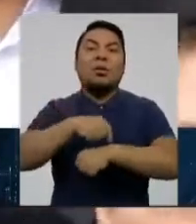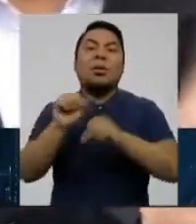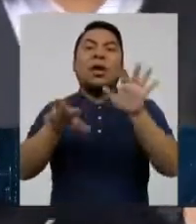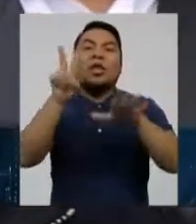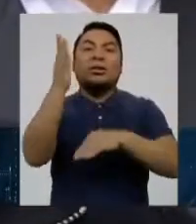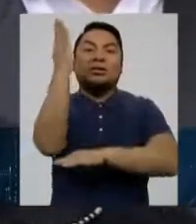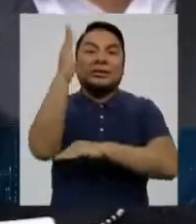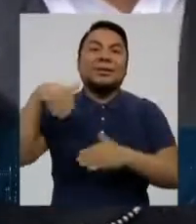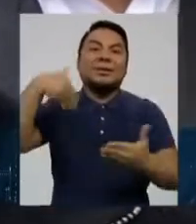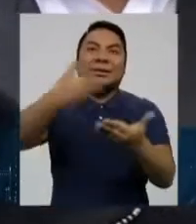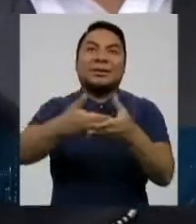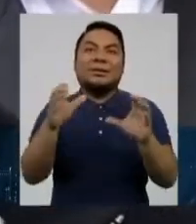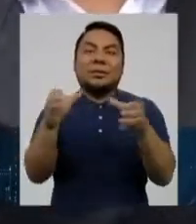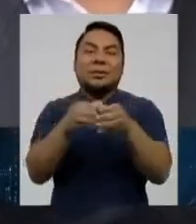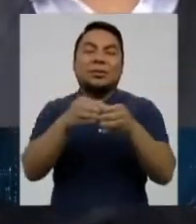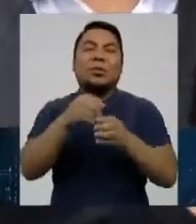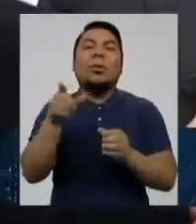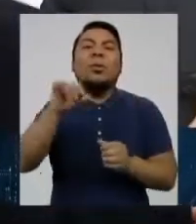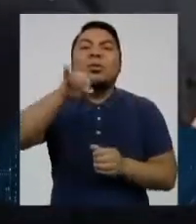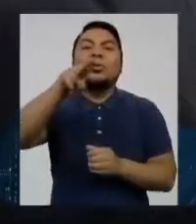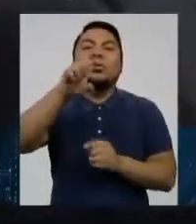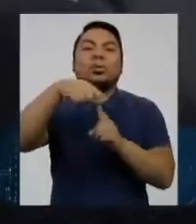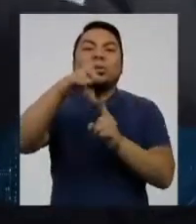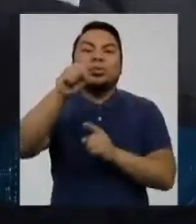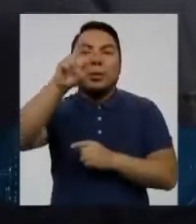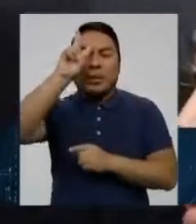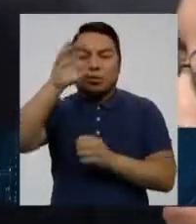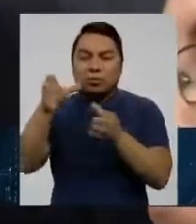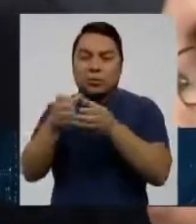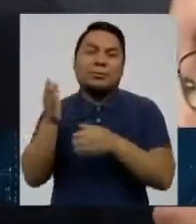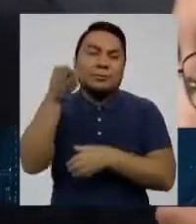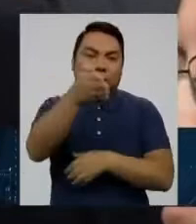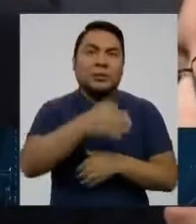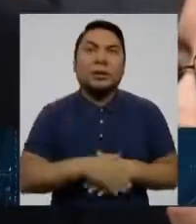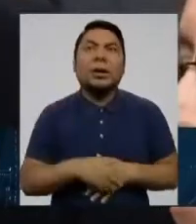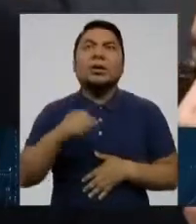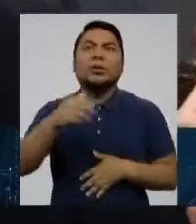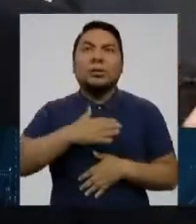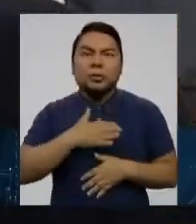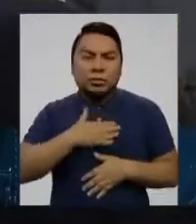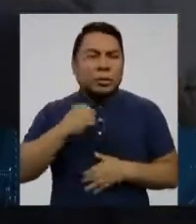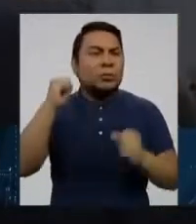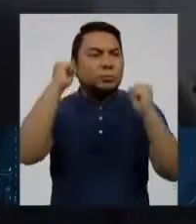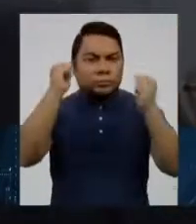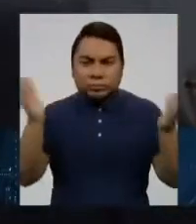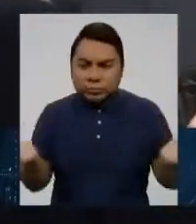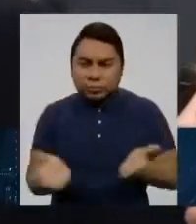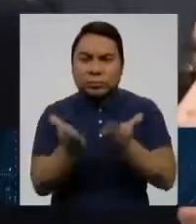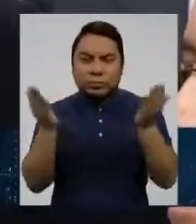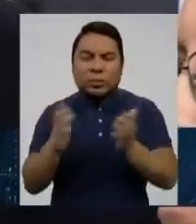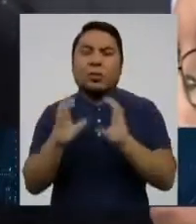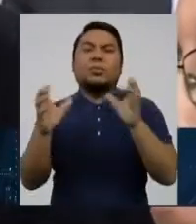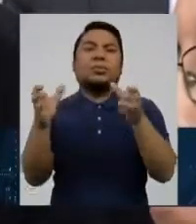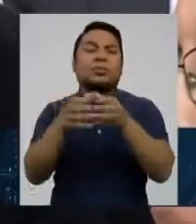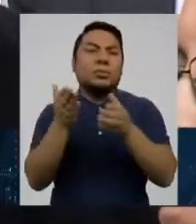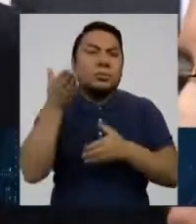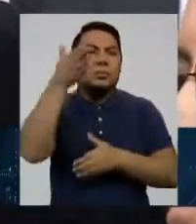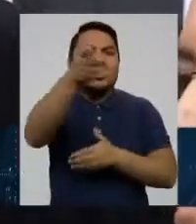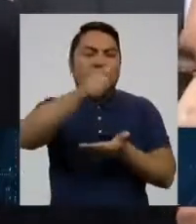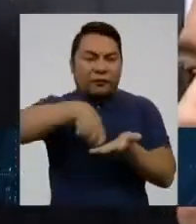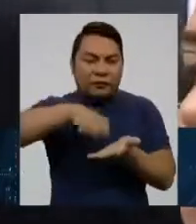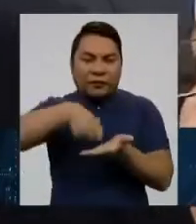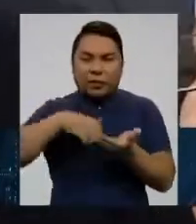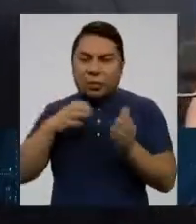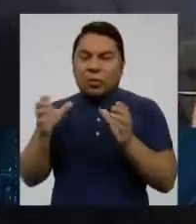Gustavo Guerra García de Juntos por el Perú. Vamos a recuperar el espacio que la izquierda perdió en las zonas populares y vamos a llevar la acción de gobierno